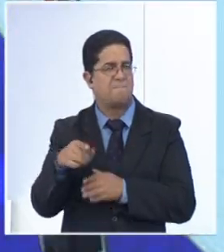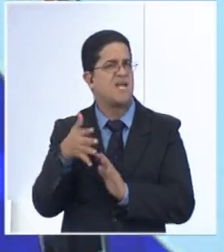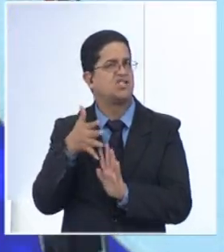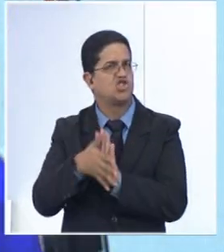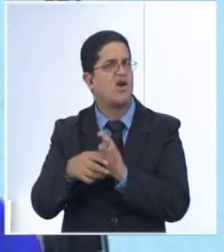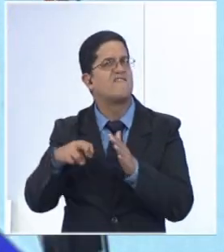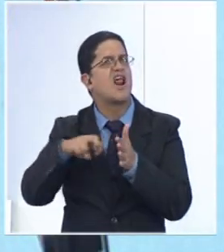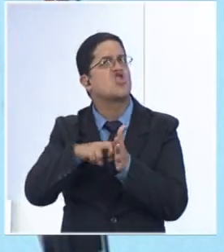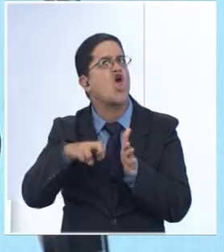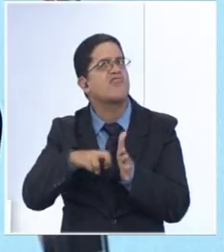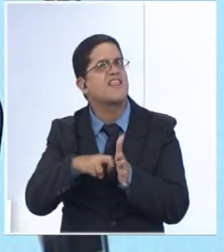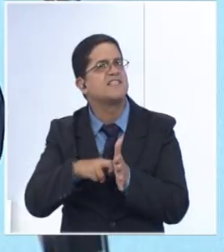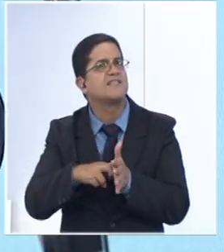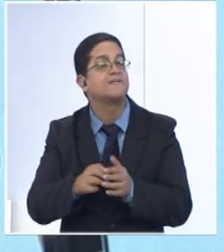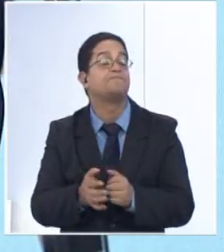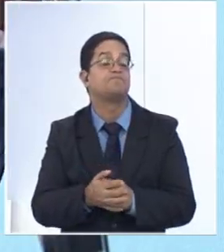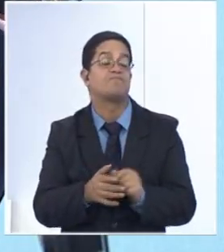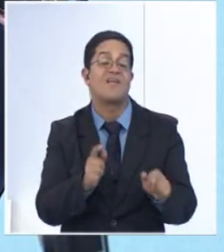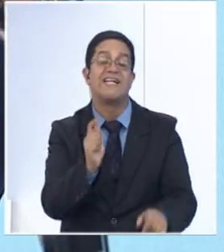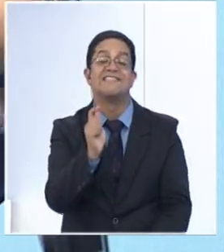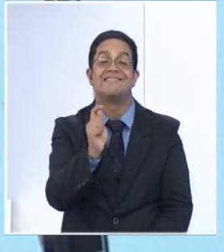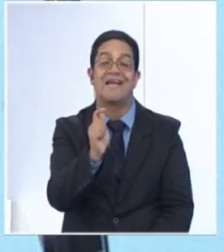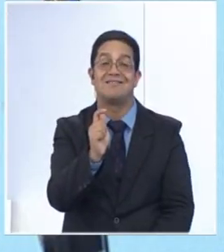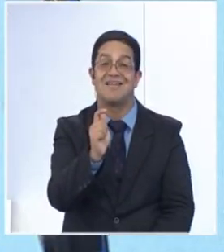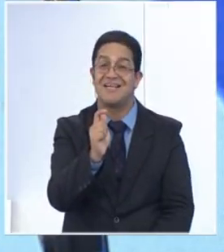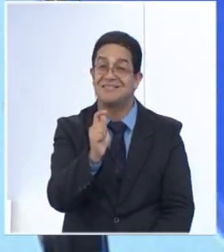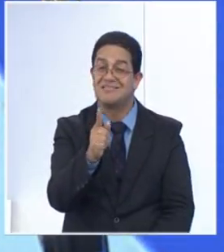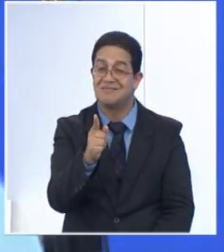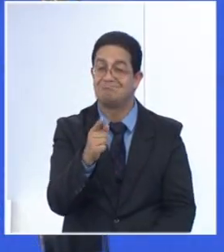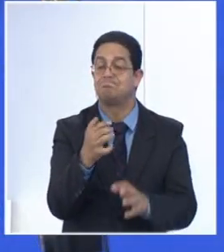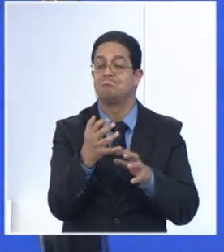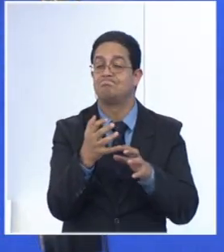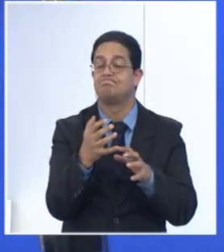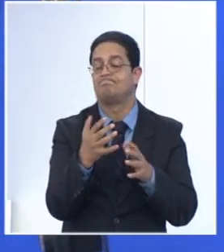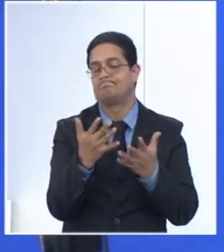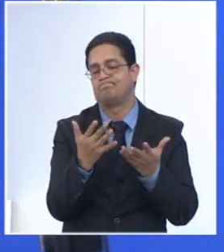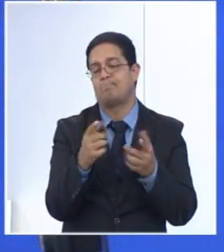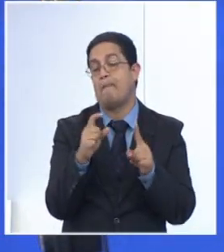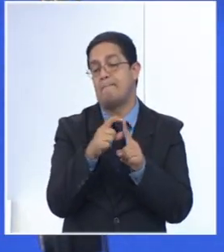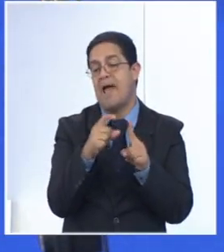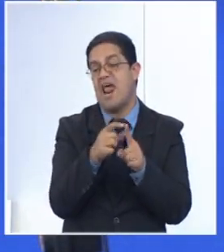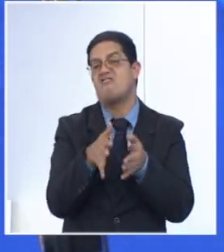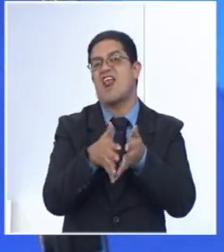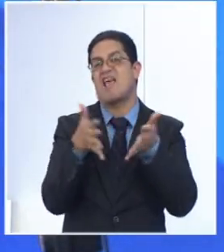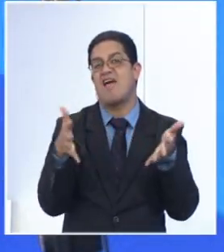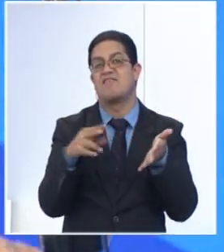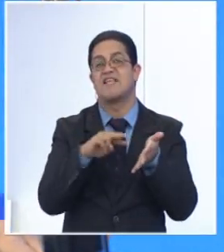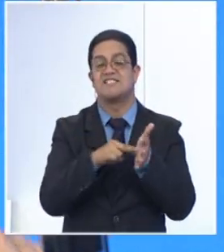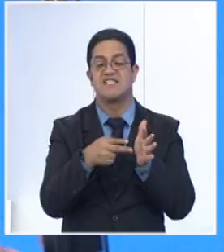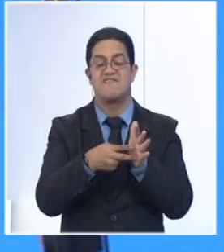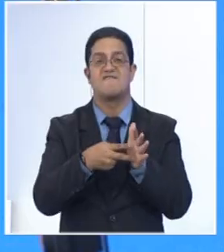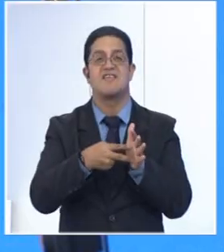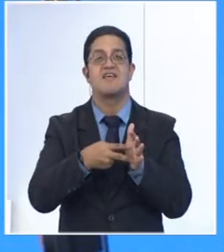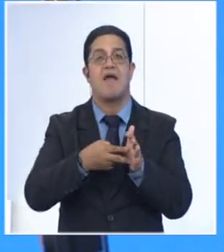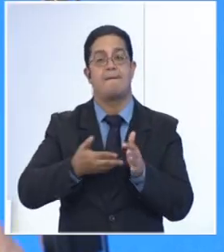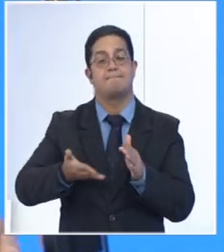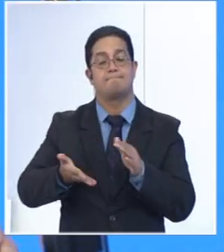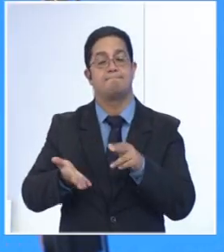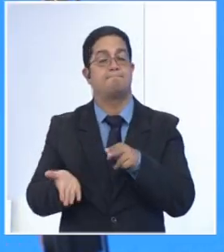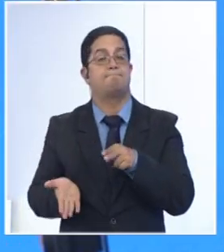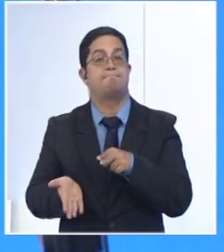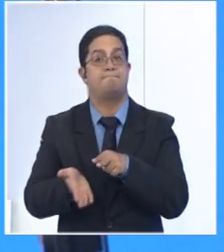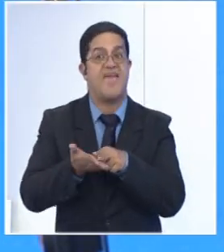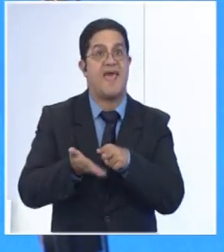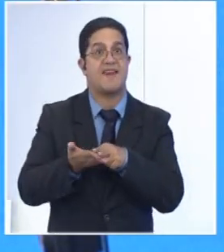sí, lo que pasa es que la tendinitis es una palabra muy grande y por lo que él está describiendo pareciera que es en la parte posterior de la pierna porque se le va hacia el